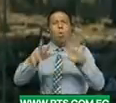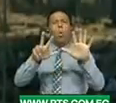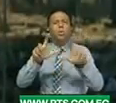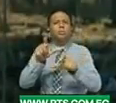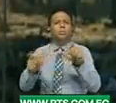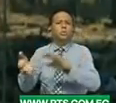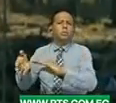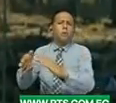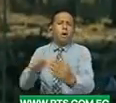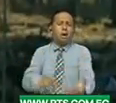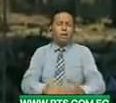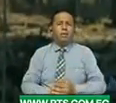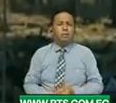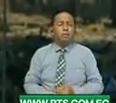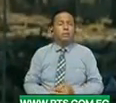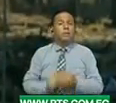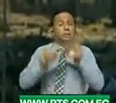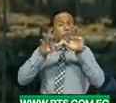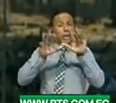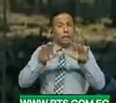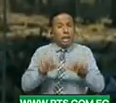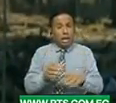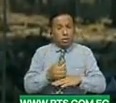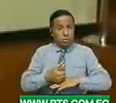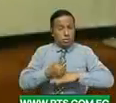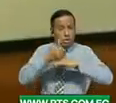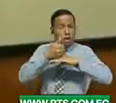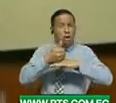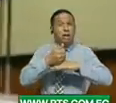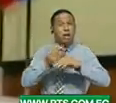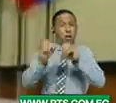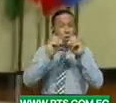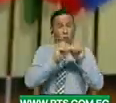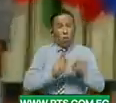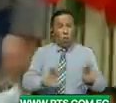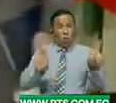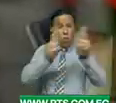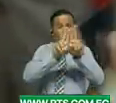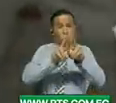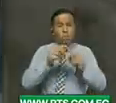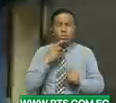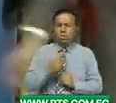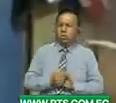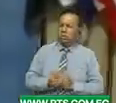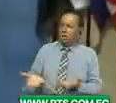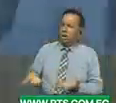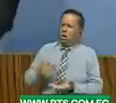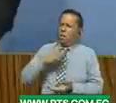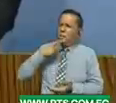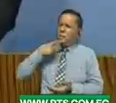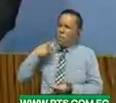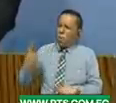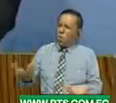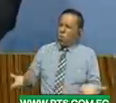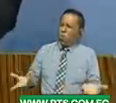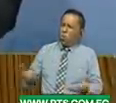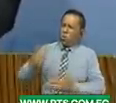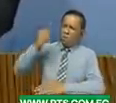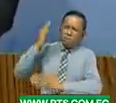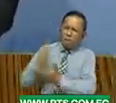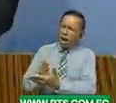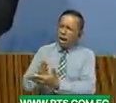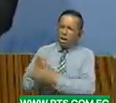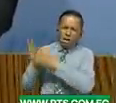personas. El secretario general de la ONU, Antonio Guterres, exige a Moscú acabar con una guerra absurda, según